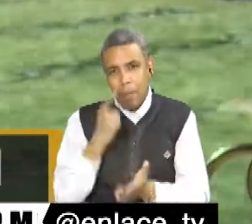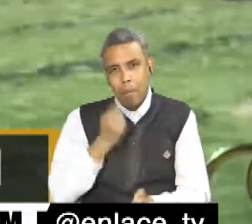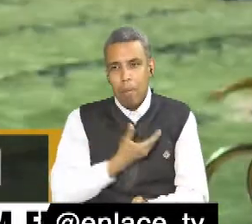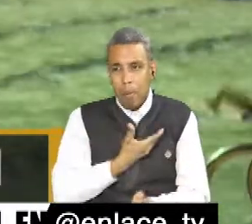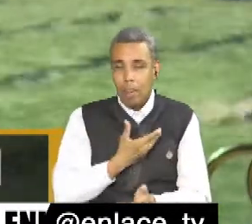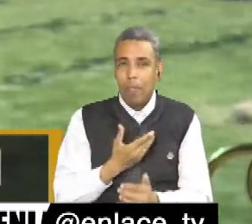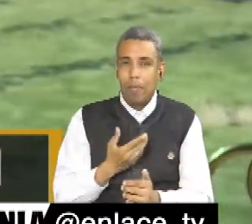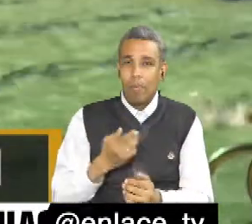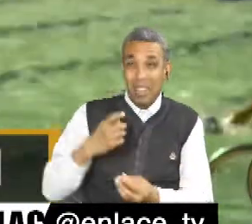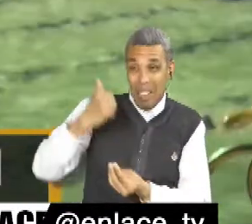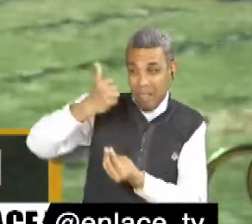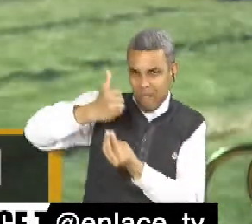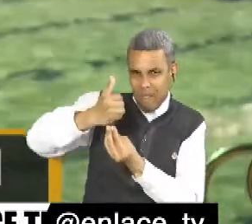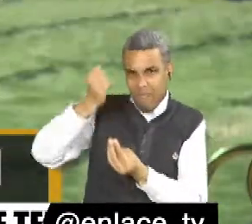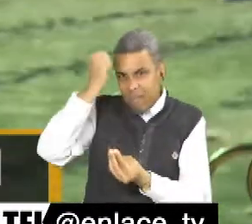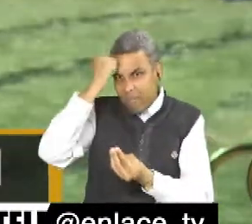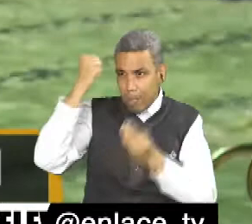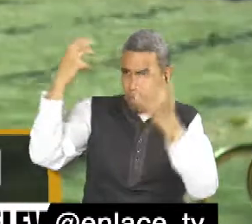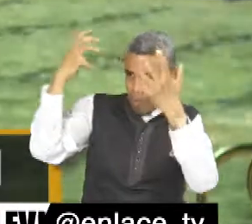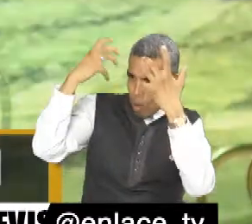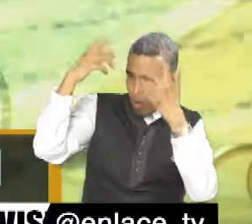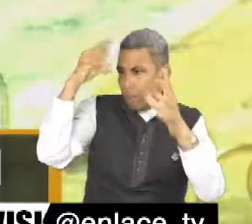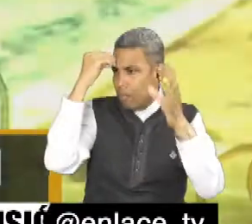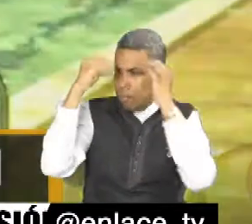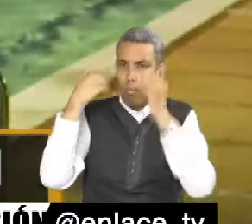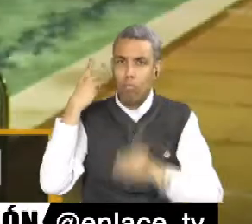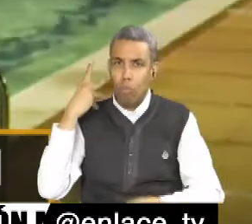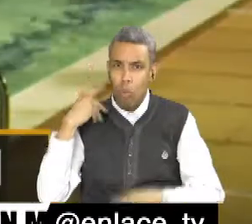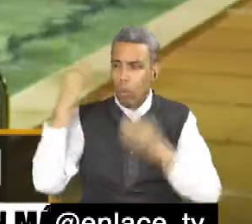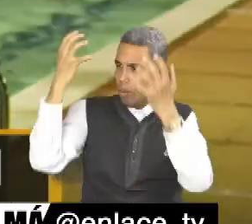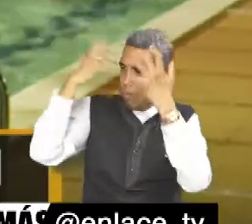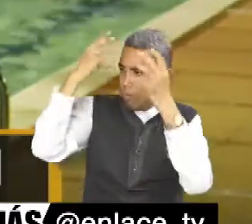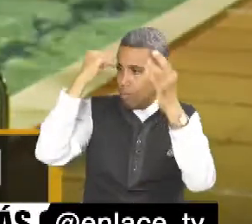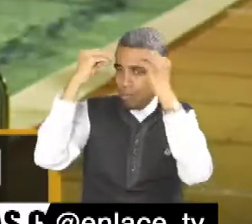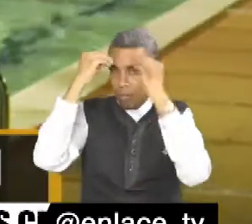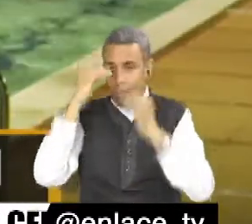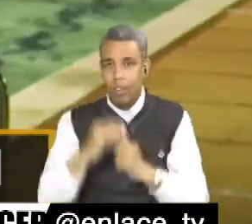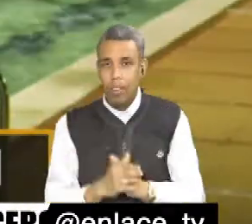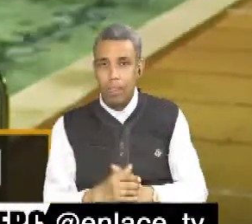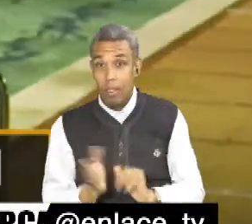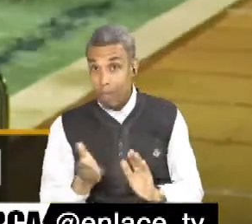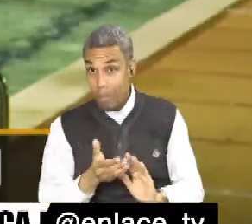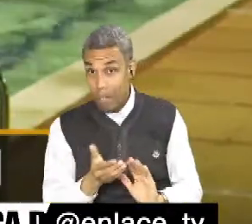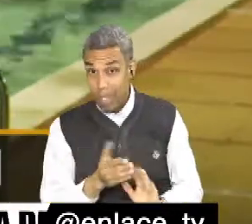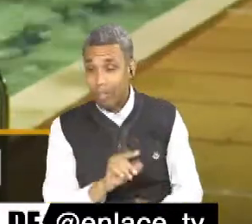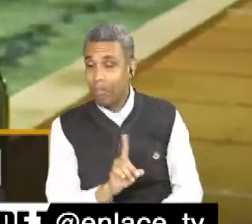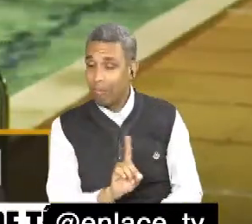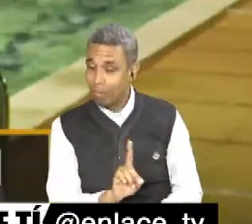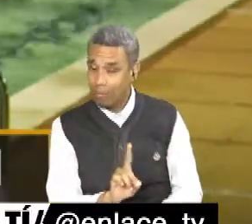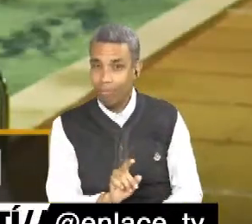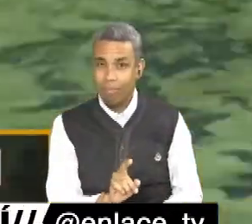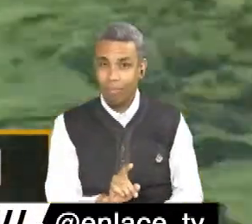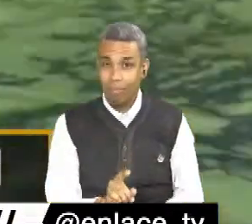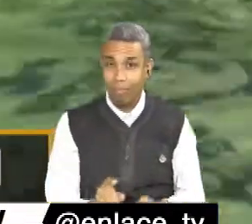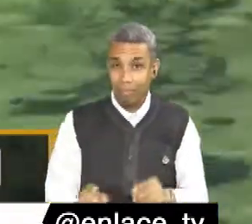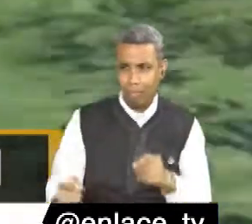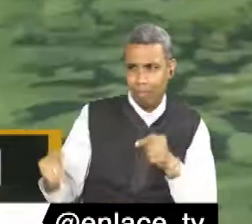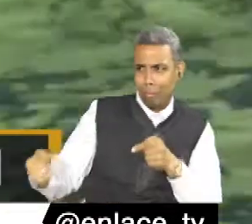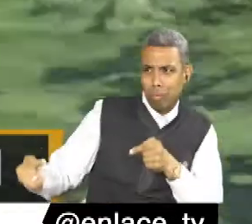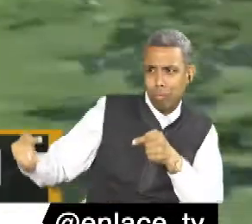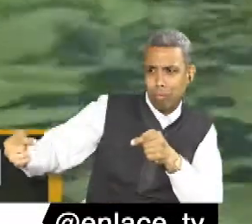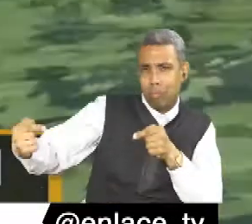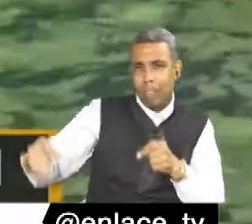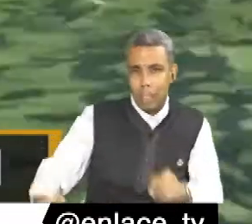todo de él para enseñarnos. No fue muy fácil porque ellas también entrenan duro y